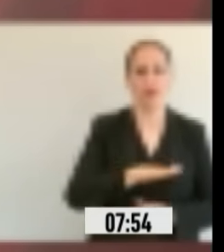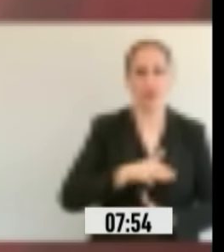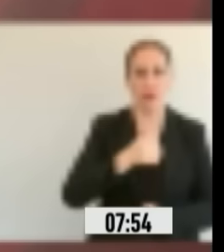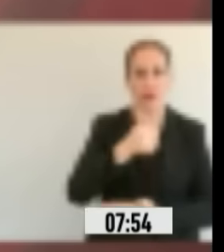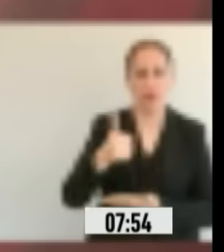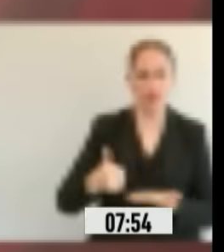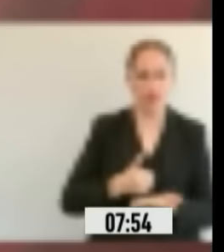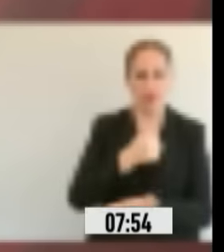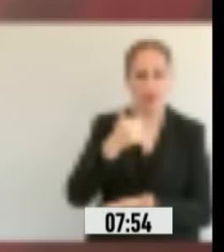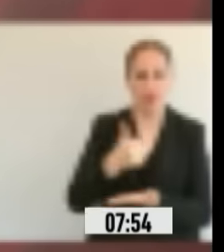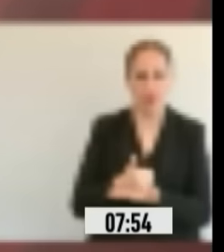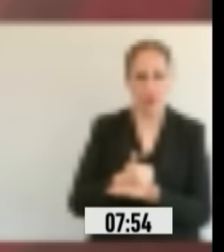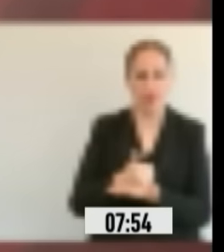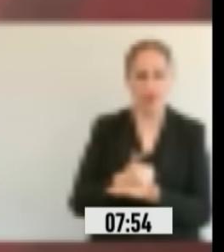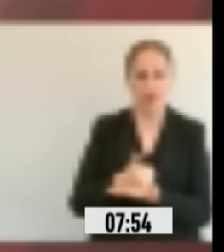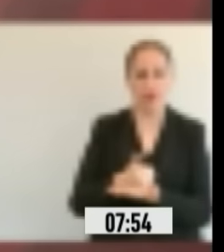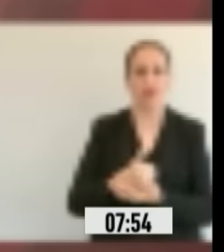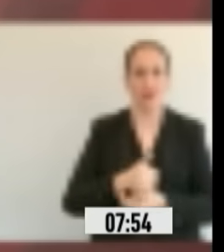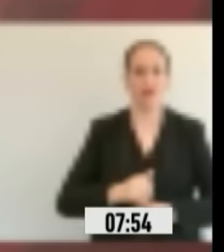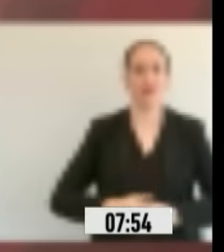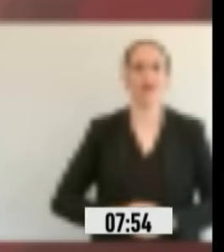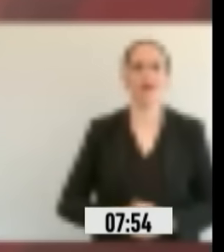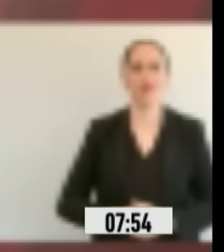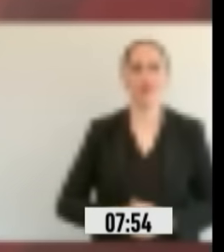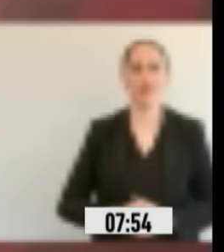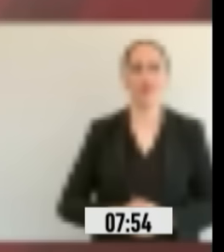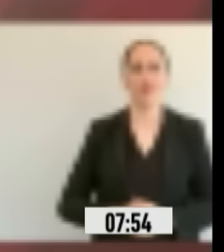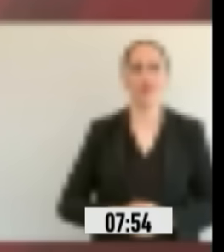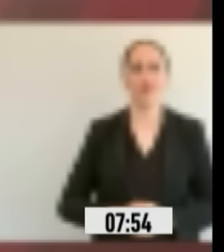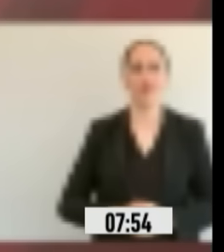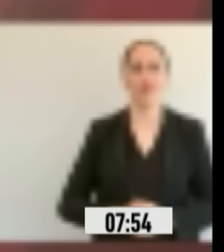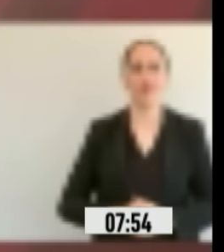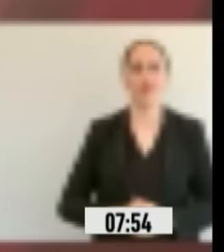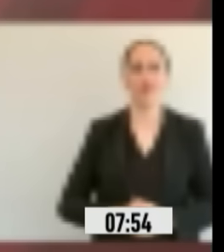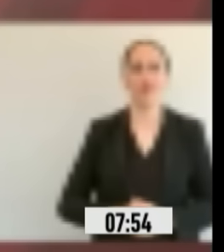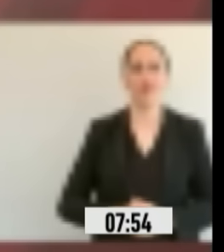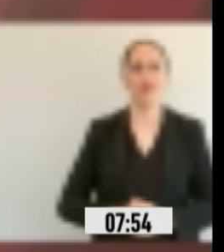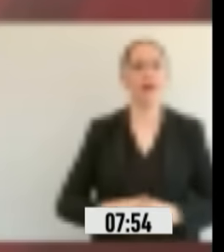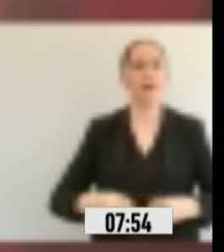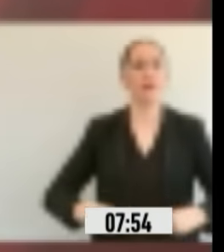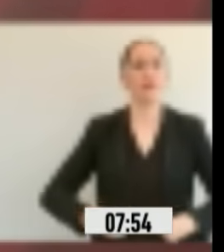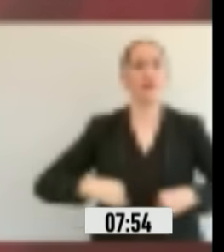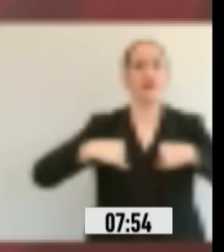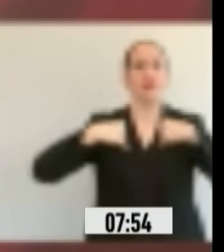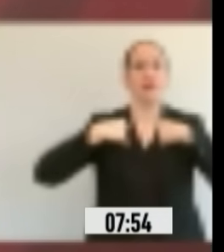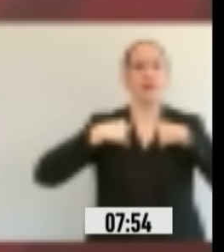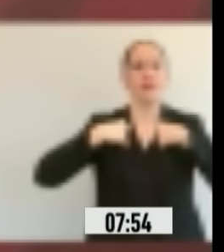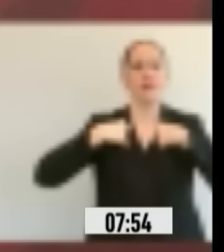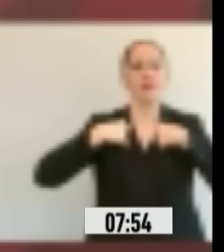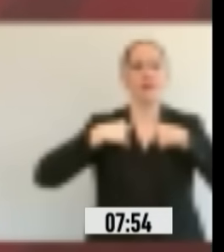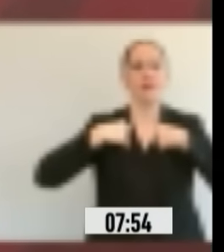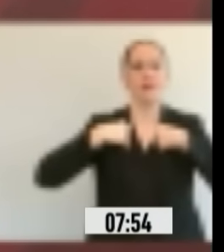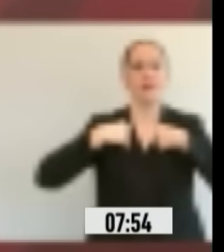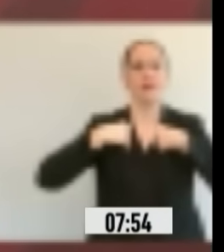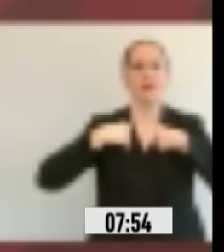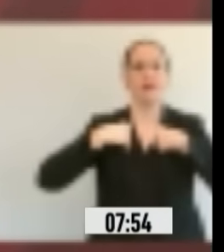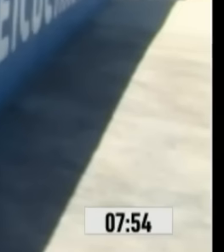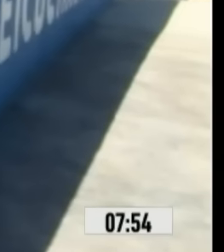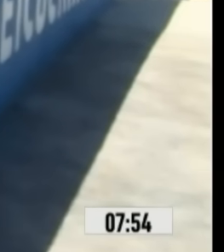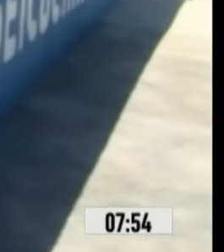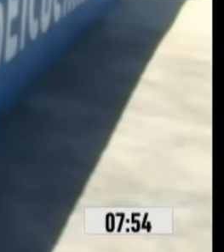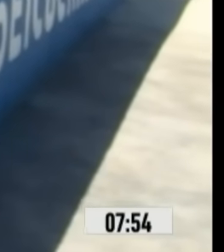agua y tenemos al mismo tiempo que invitar a toda la población a cuidar el buen uso del